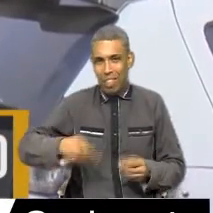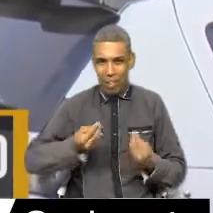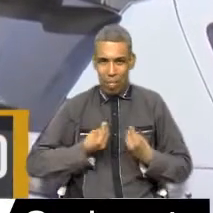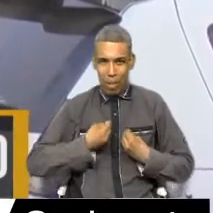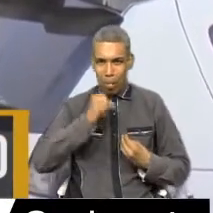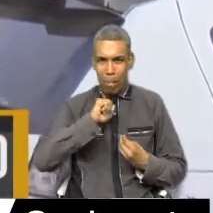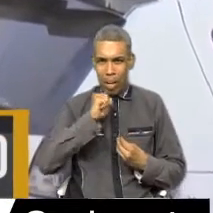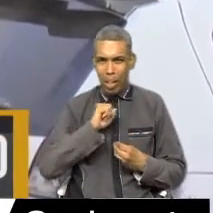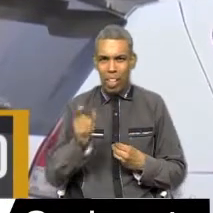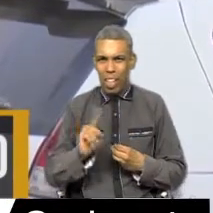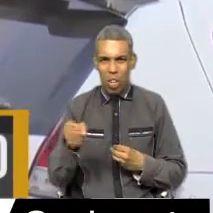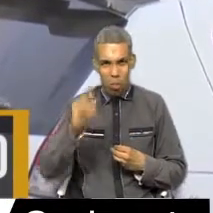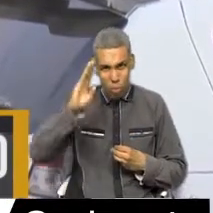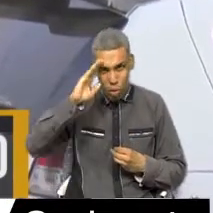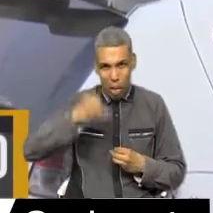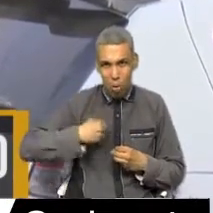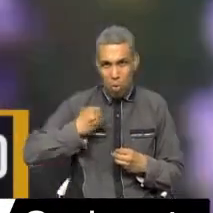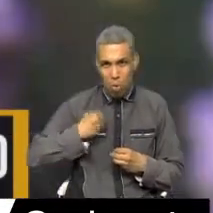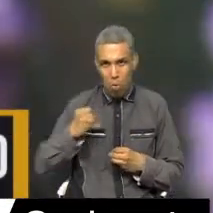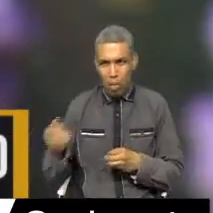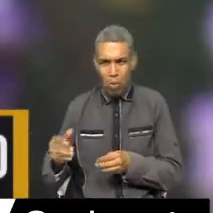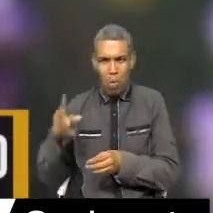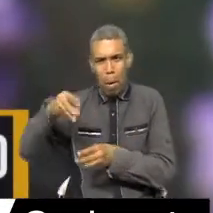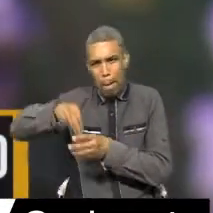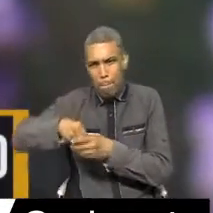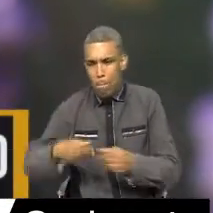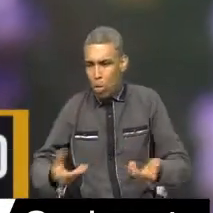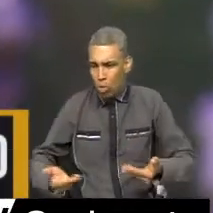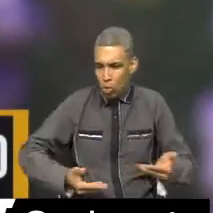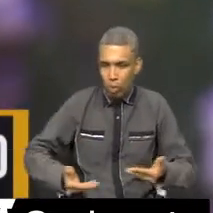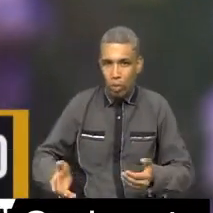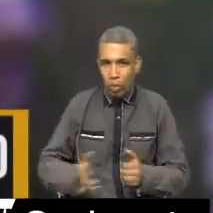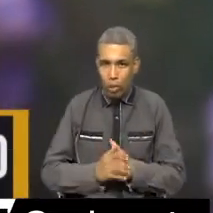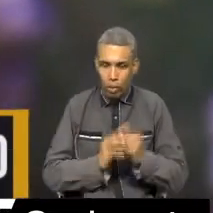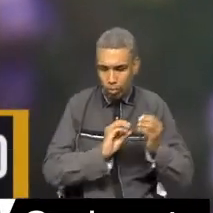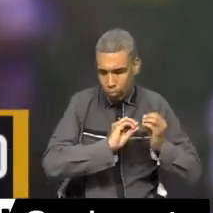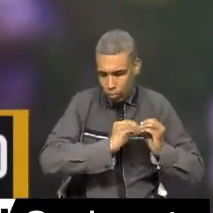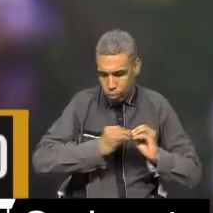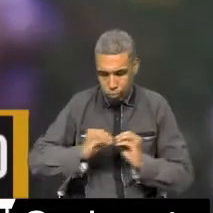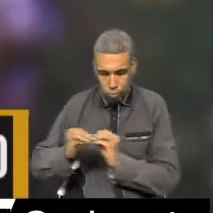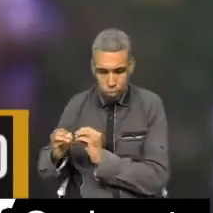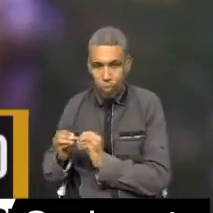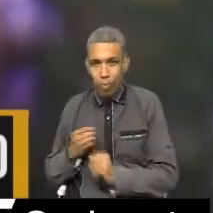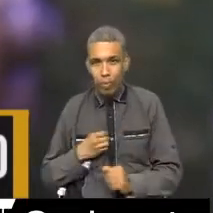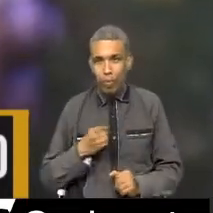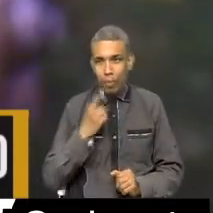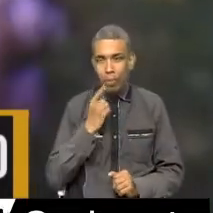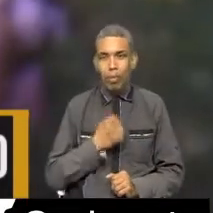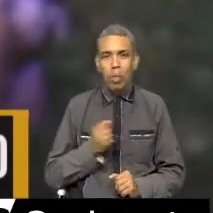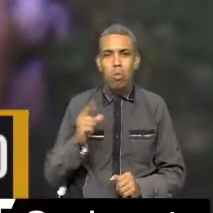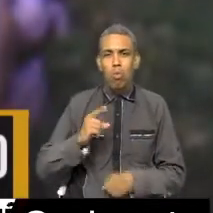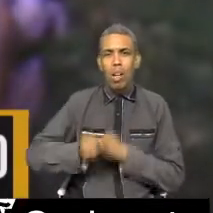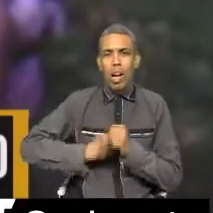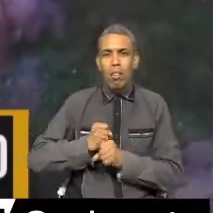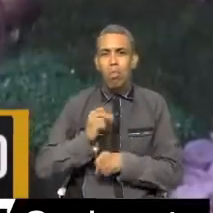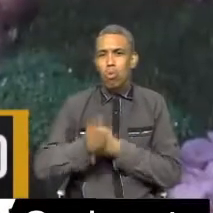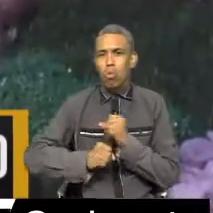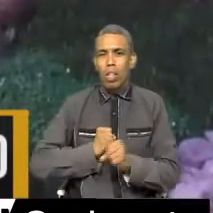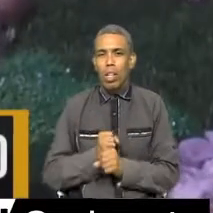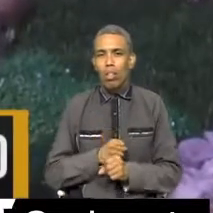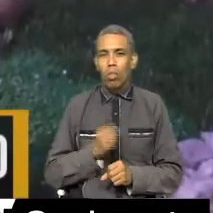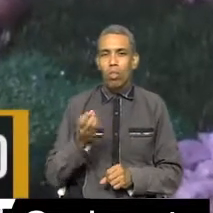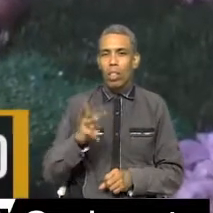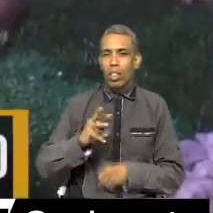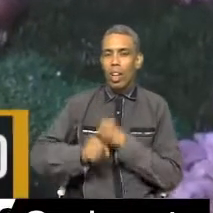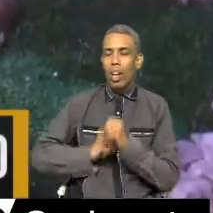servicio social en nuestra Policía Nacional. Pero quien está detrás de más de 13 años de tradición y motivado para hacer este pesebre es el